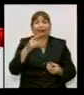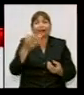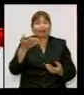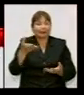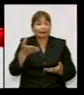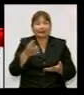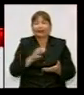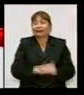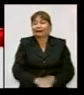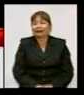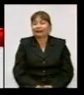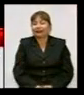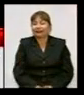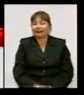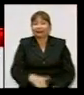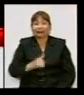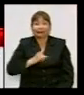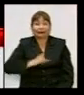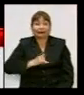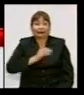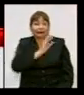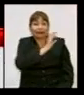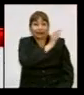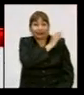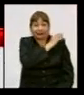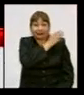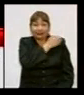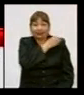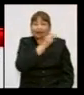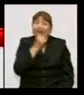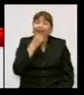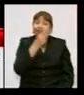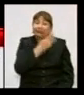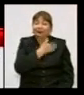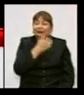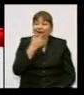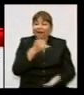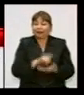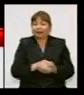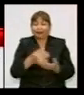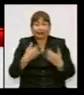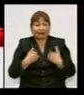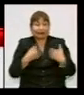capacidad? Yo como comandante del control especial tengo la función